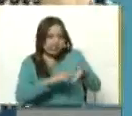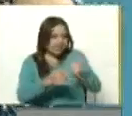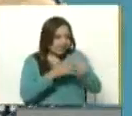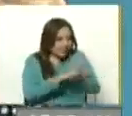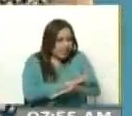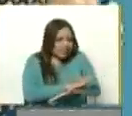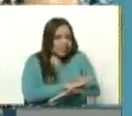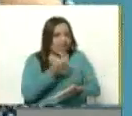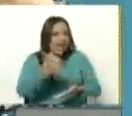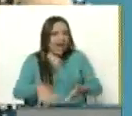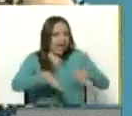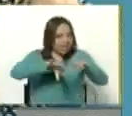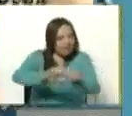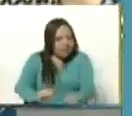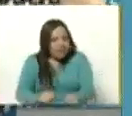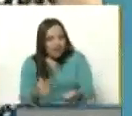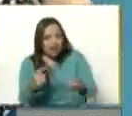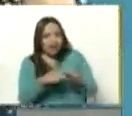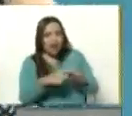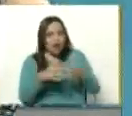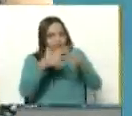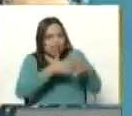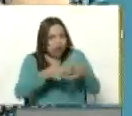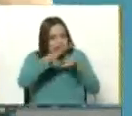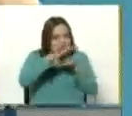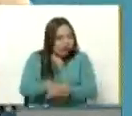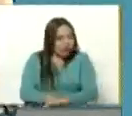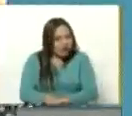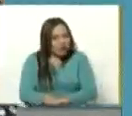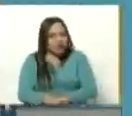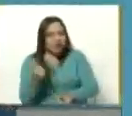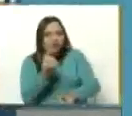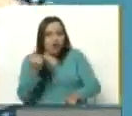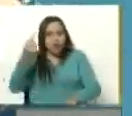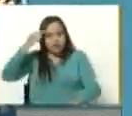imperialismo capitalista, unipolar,